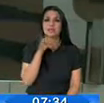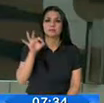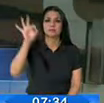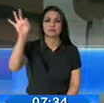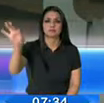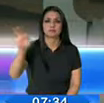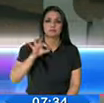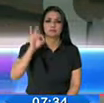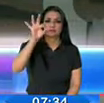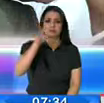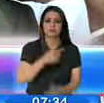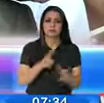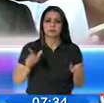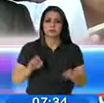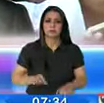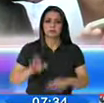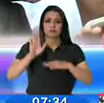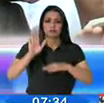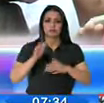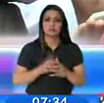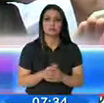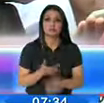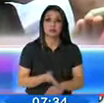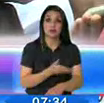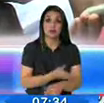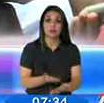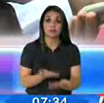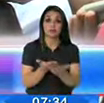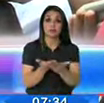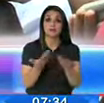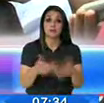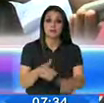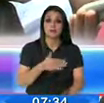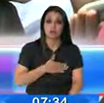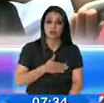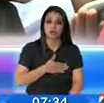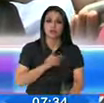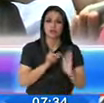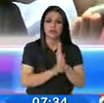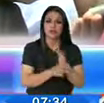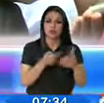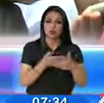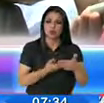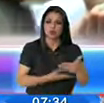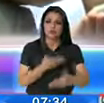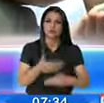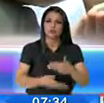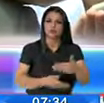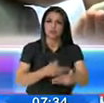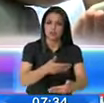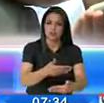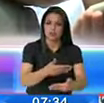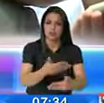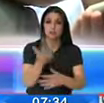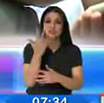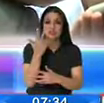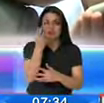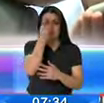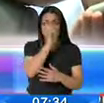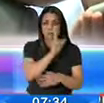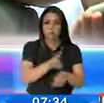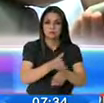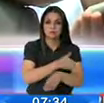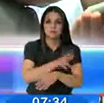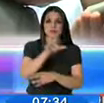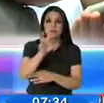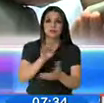le deje el camino libre. Las impugnaciones están presentadas tanto por mí personales, por las tres resoluciones adoptadas el 30